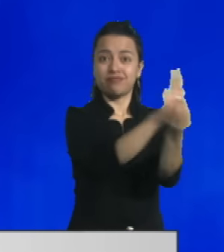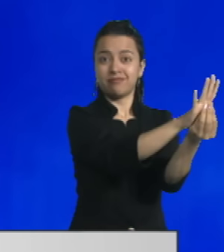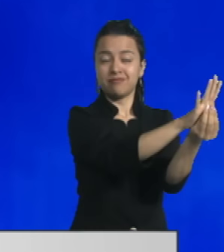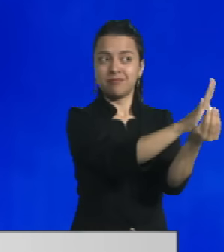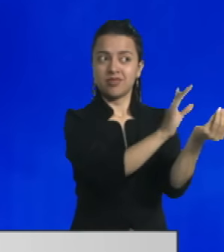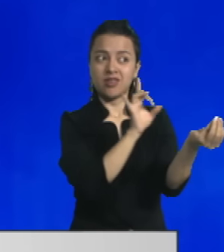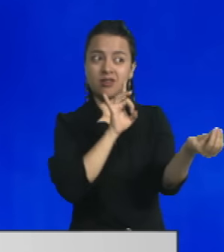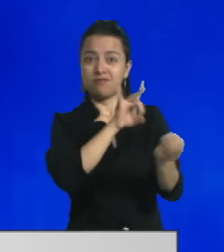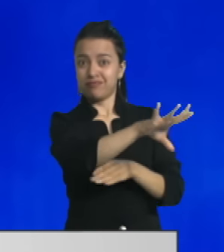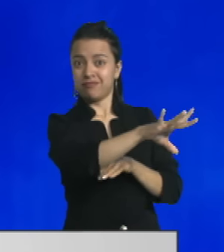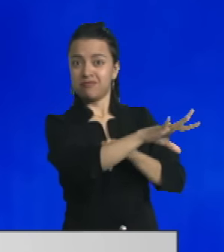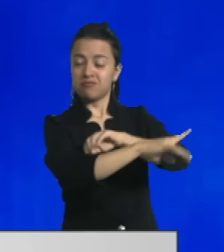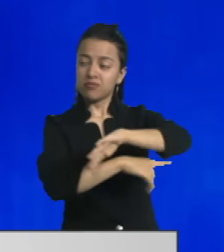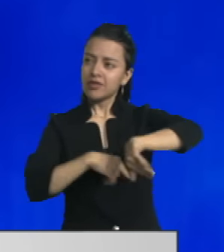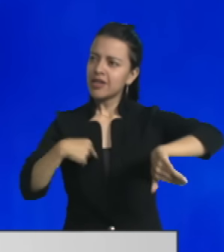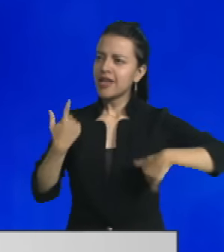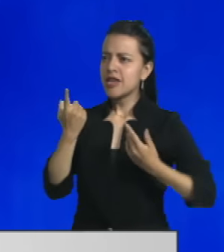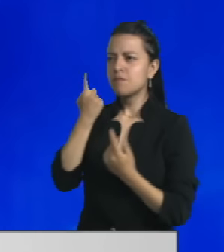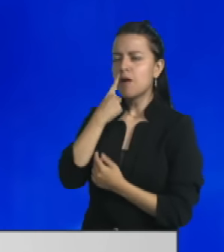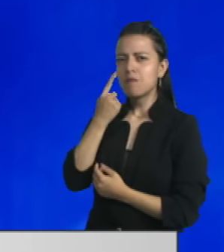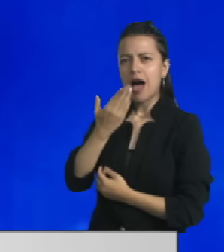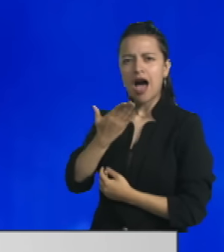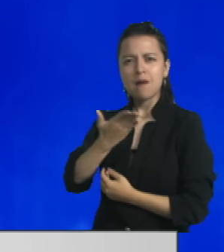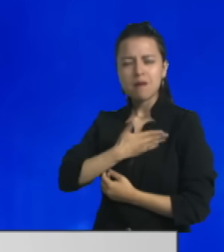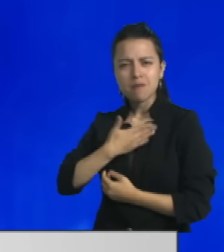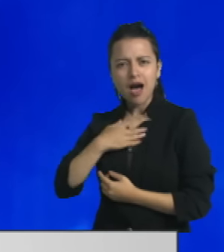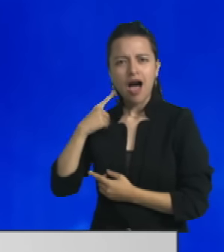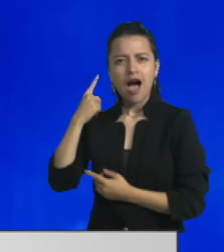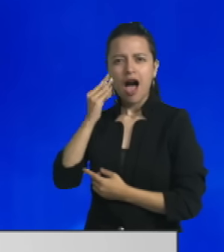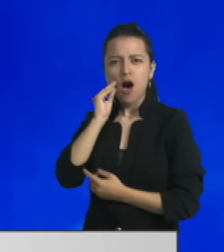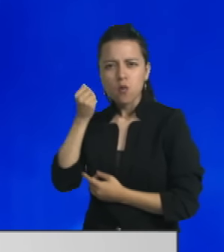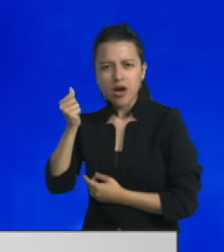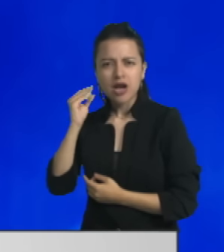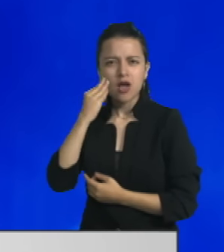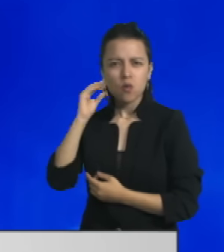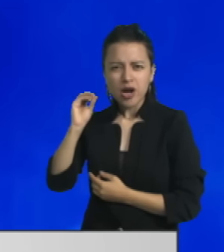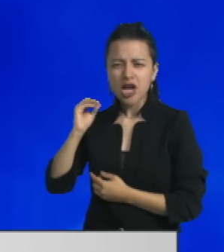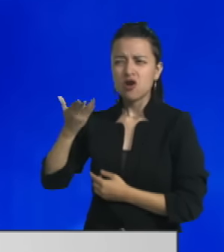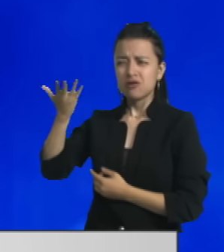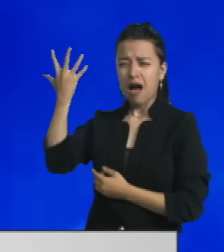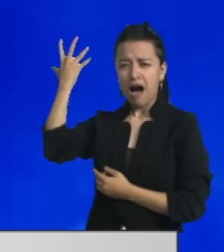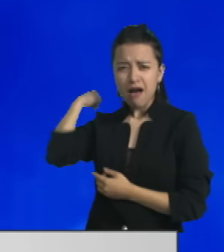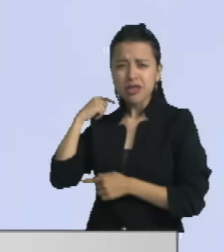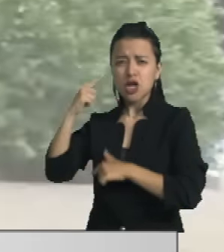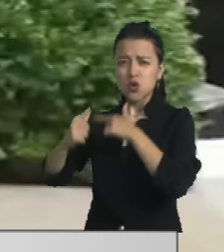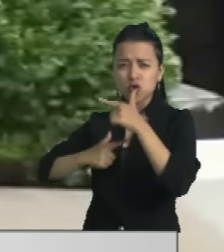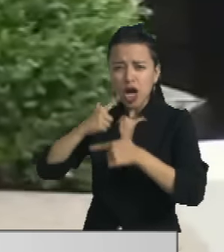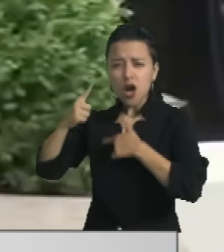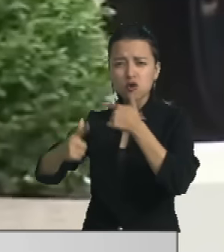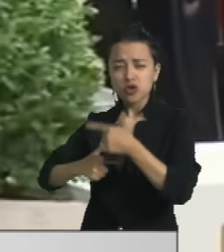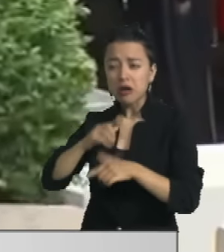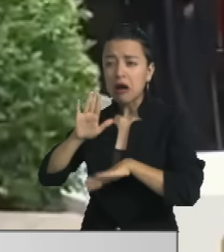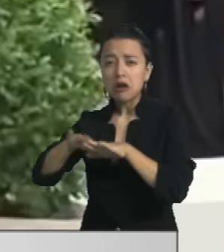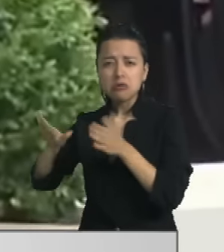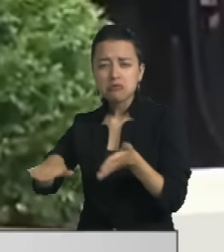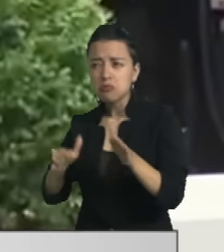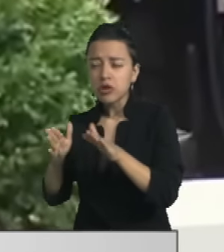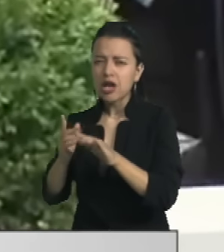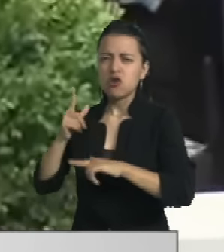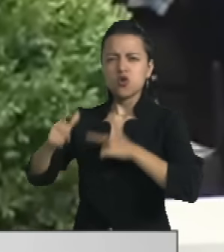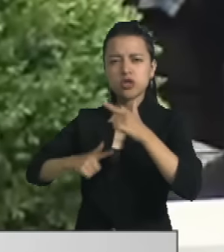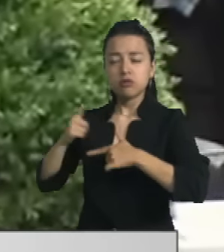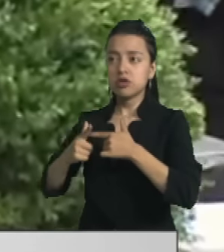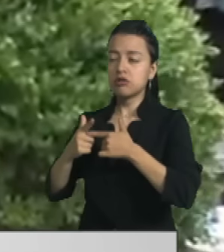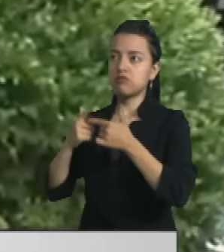ese sueño que nuestros padres y abuelos Por lo cual lucharon murieron y se sacrificaron la ex primera dama aprovechó el